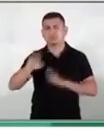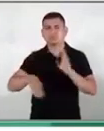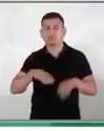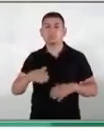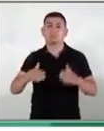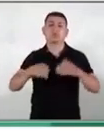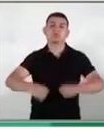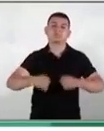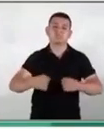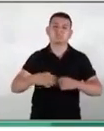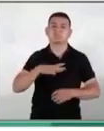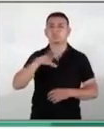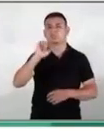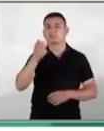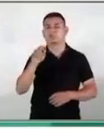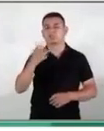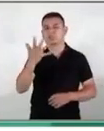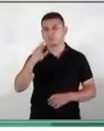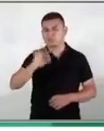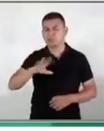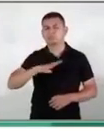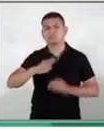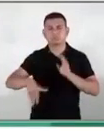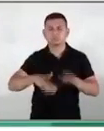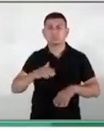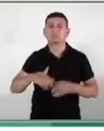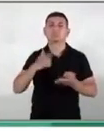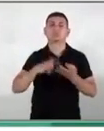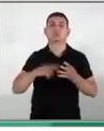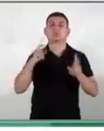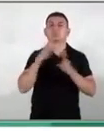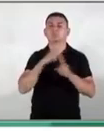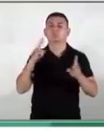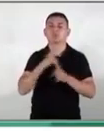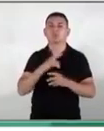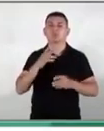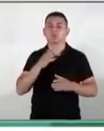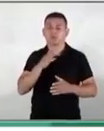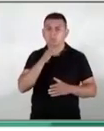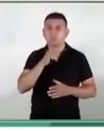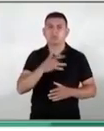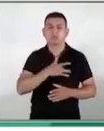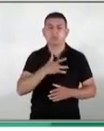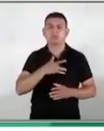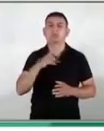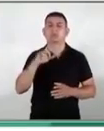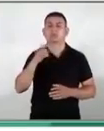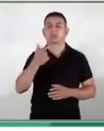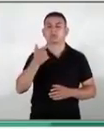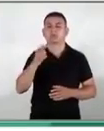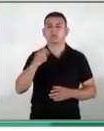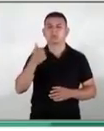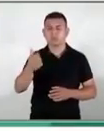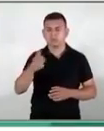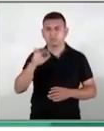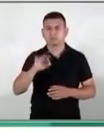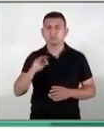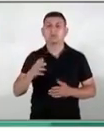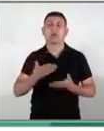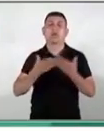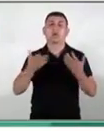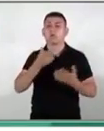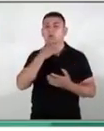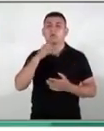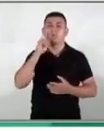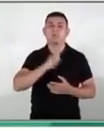la obesidad 26.5, y la insuficiencia renal 7.6. En relación a las defunciones por